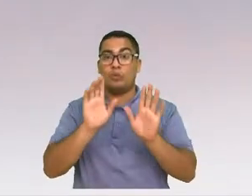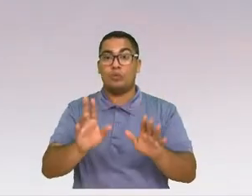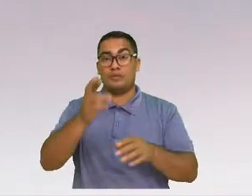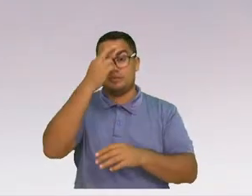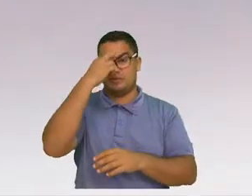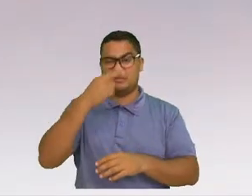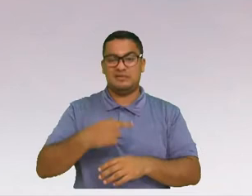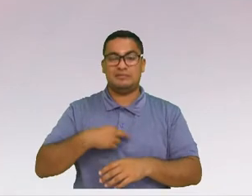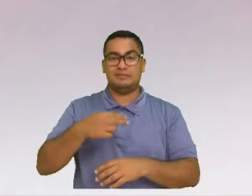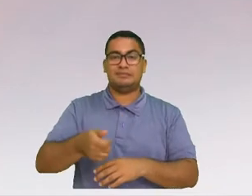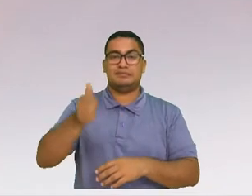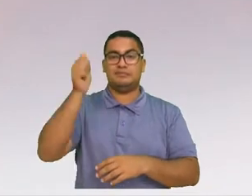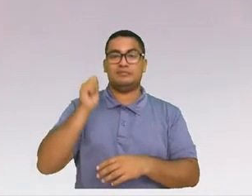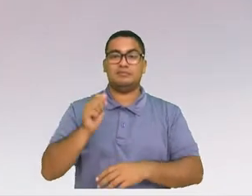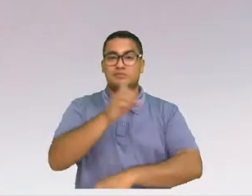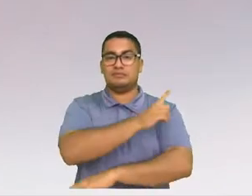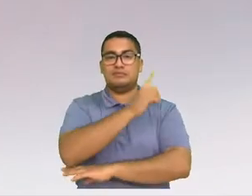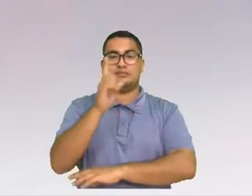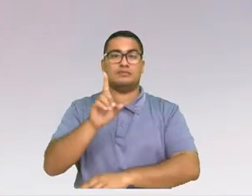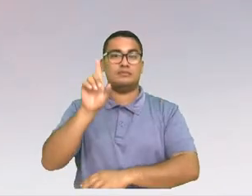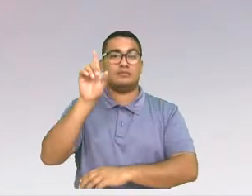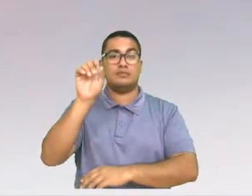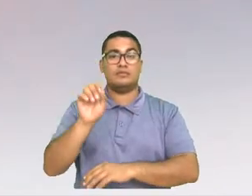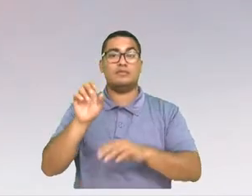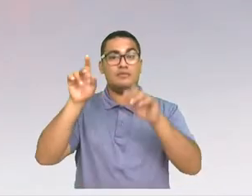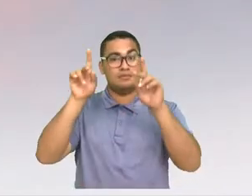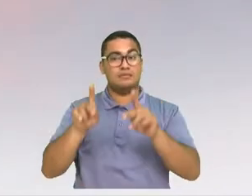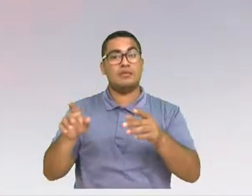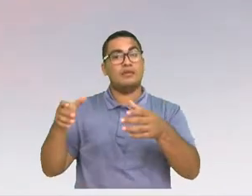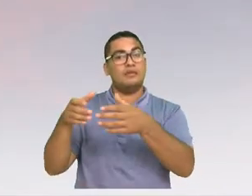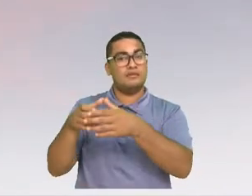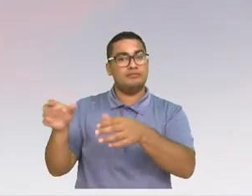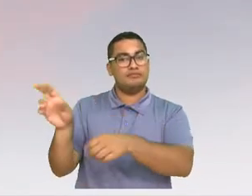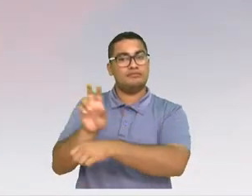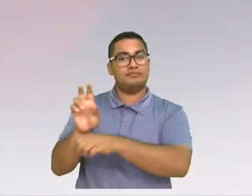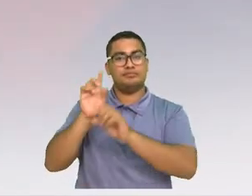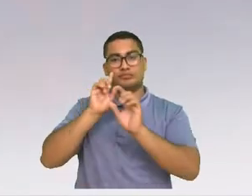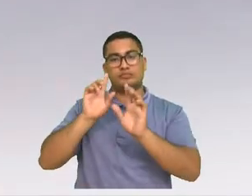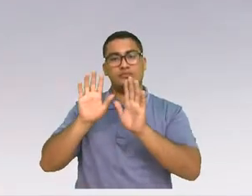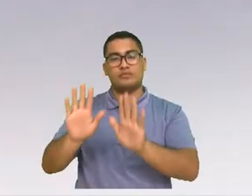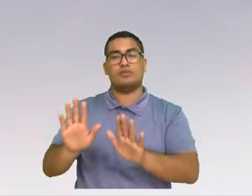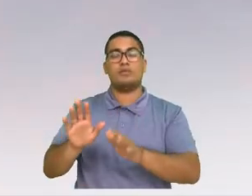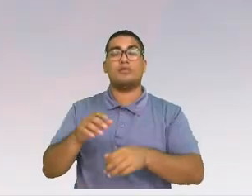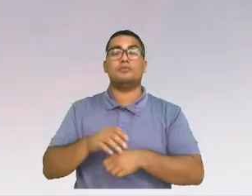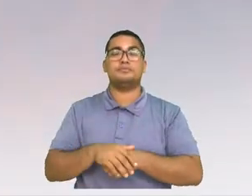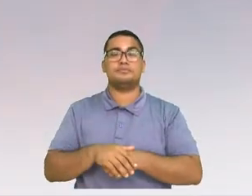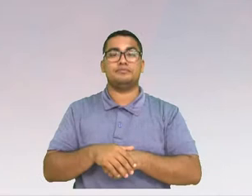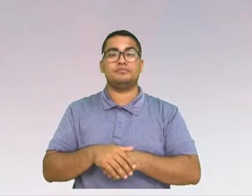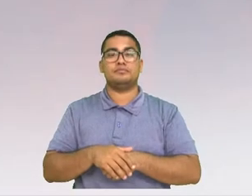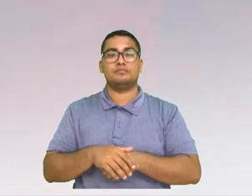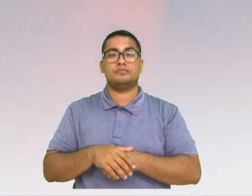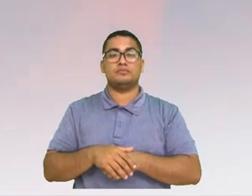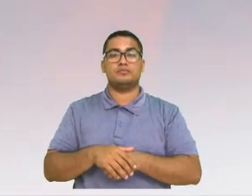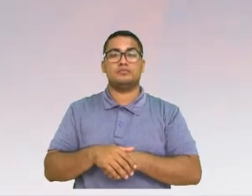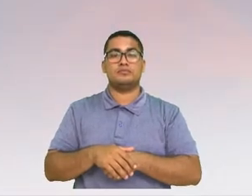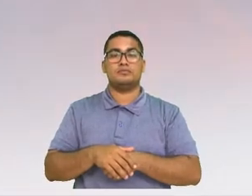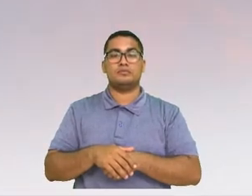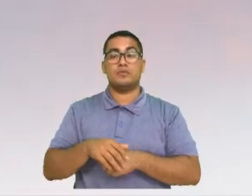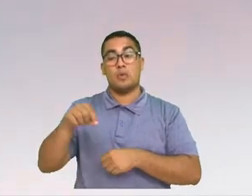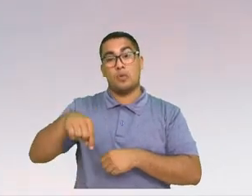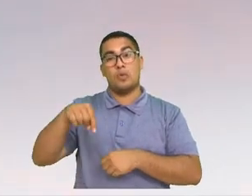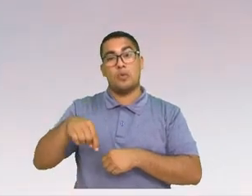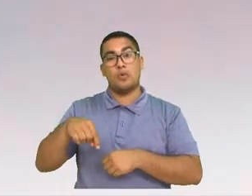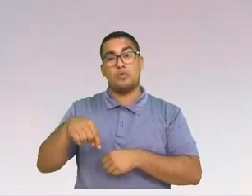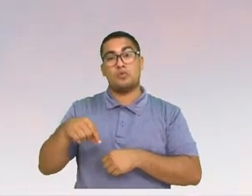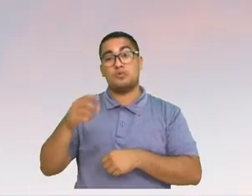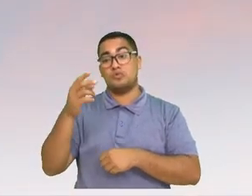el día de ayer teníamos 10 personas en ese seguimiento responsable y cuidadoso. De ellas, hoy cumplieron